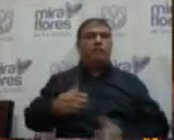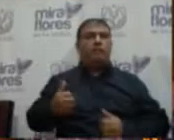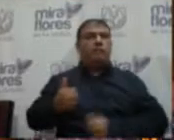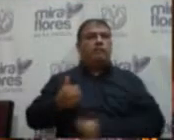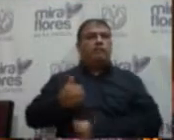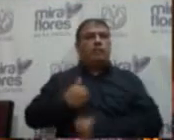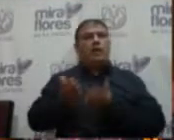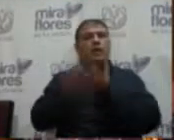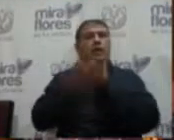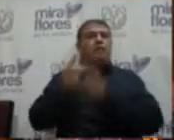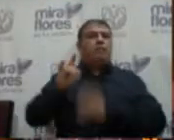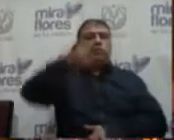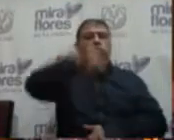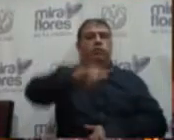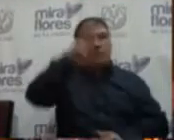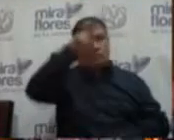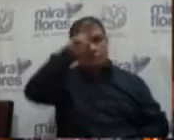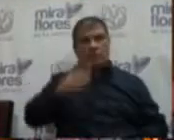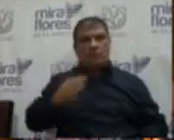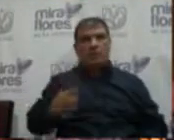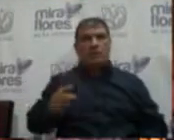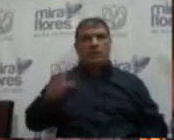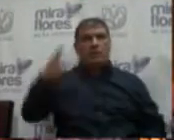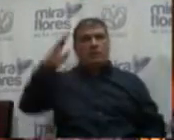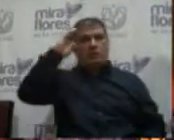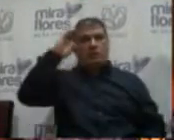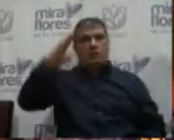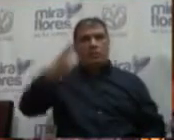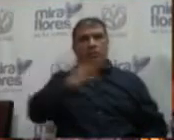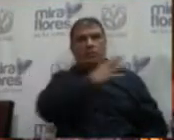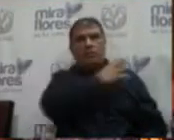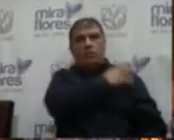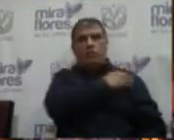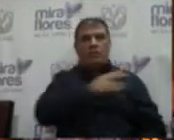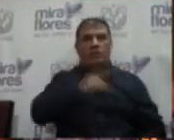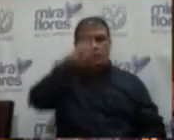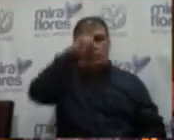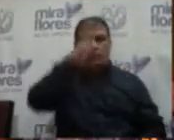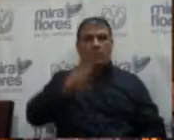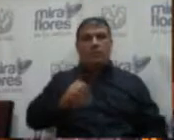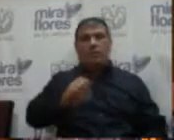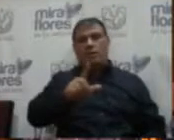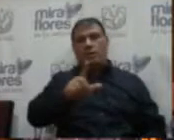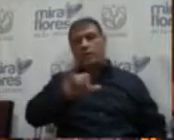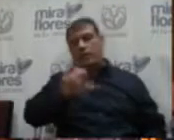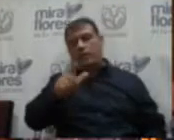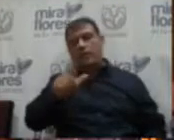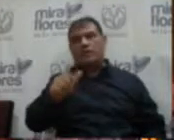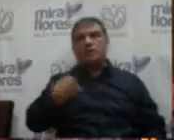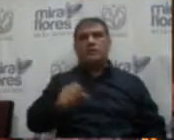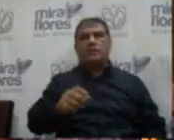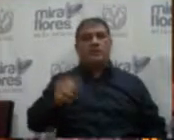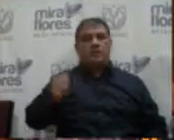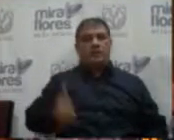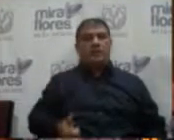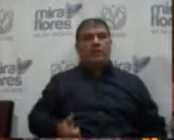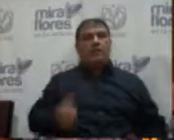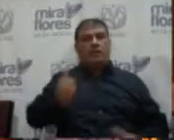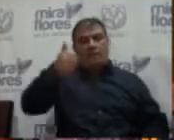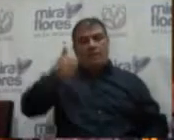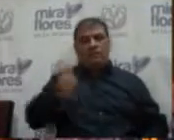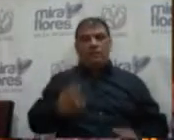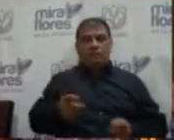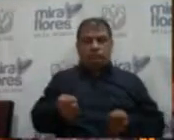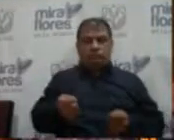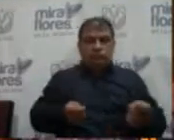Aérea del Perú, señor coronel Policía Nacional del Perú, Elías da Silva Feijó, jefe de la División